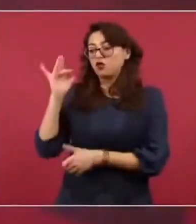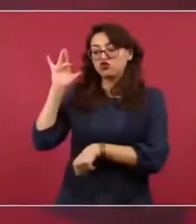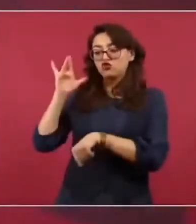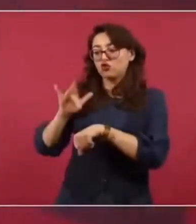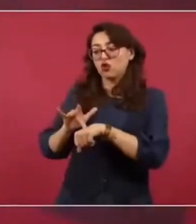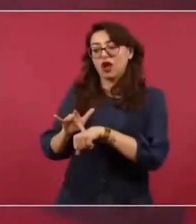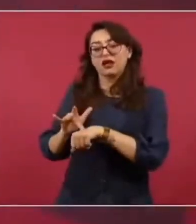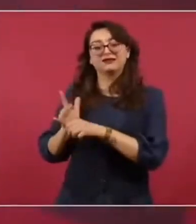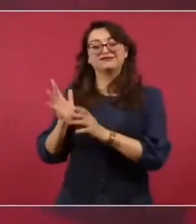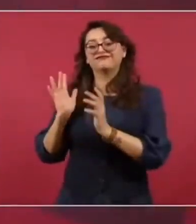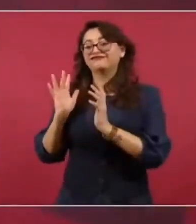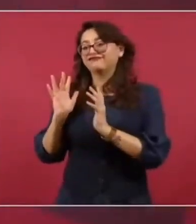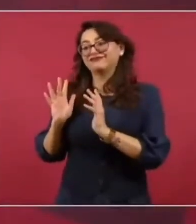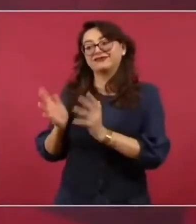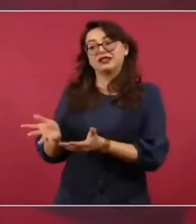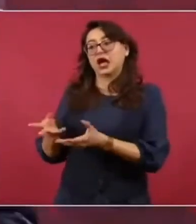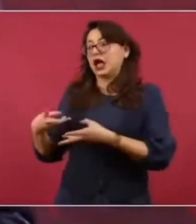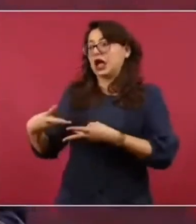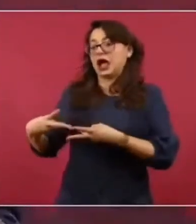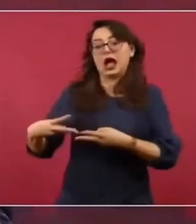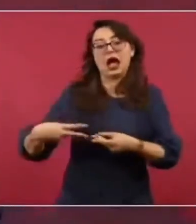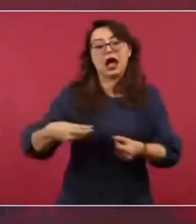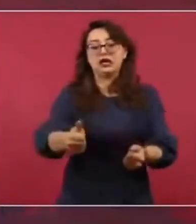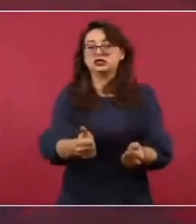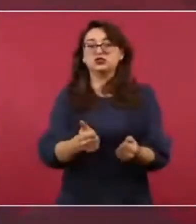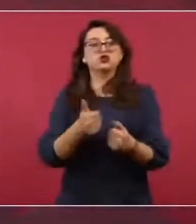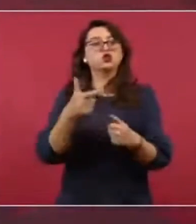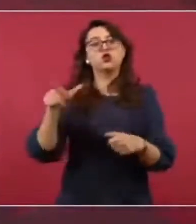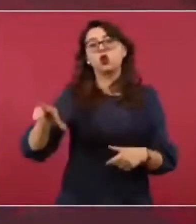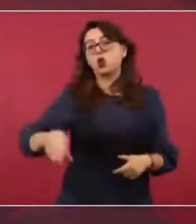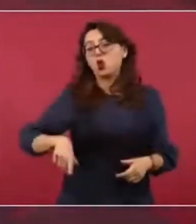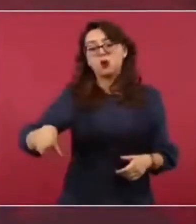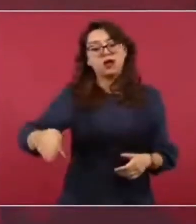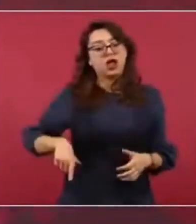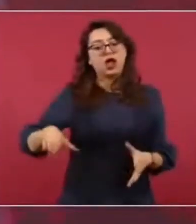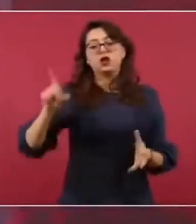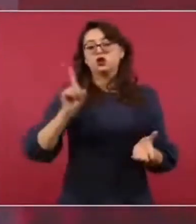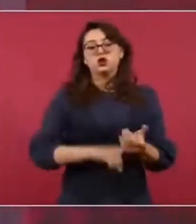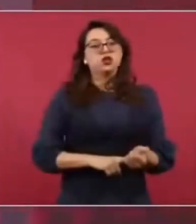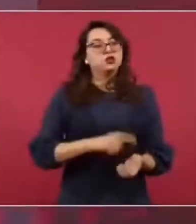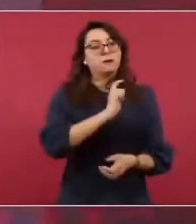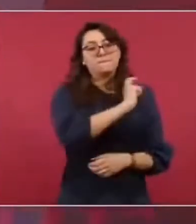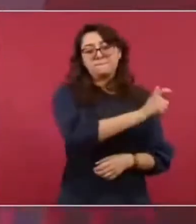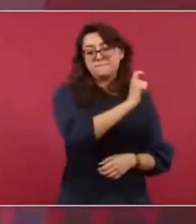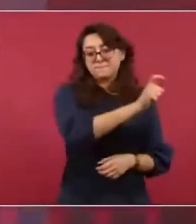en sueldos, lo que hay que pagar